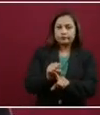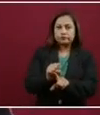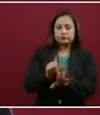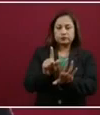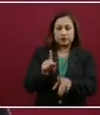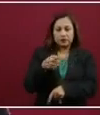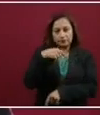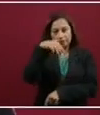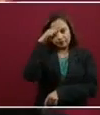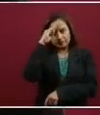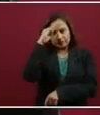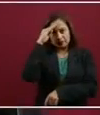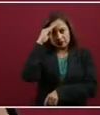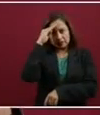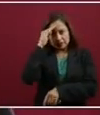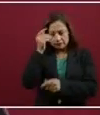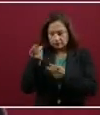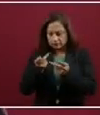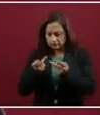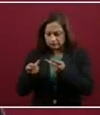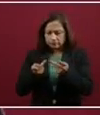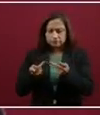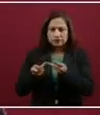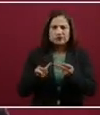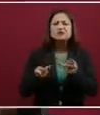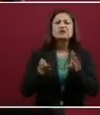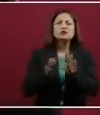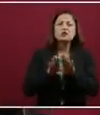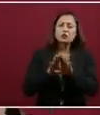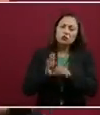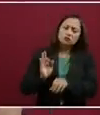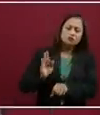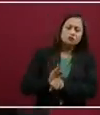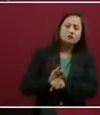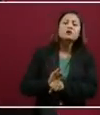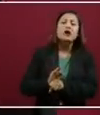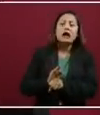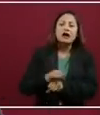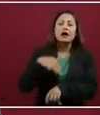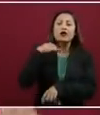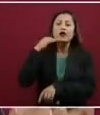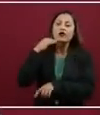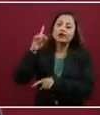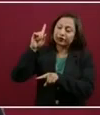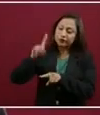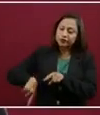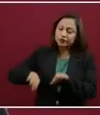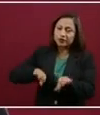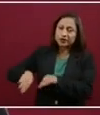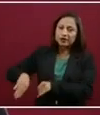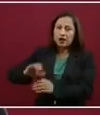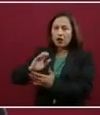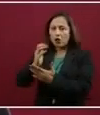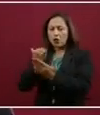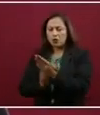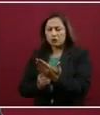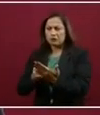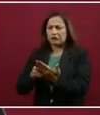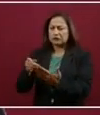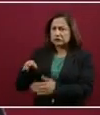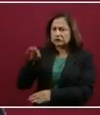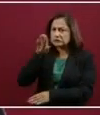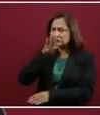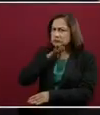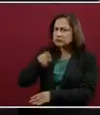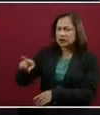menos. ¿Cómo? Cortando el asunto de la corrupción, evitando contratos que son desventajosos para el gobierno federal, y en este caso